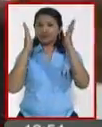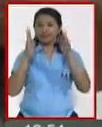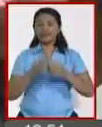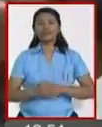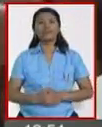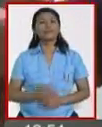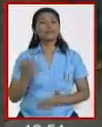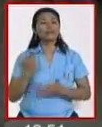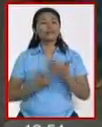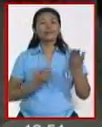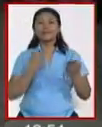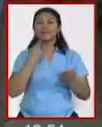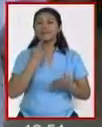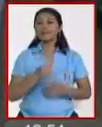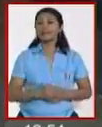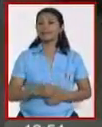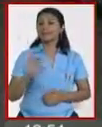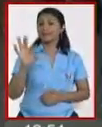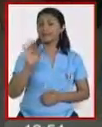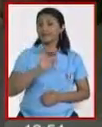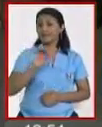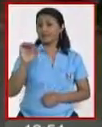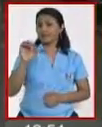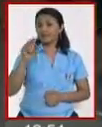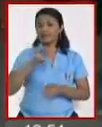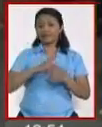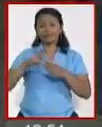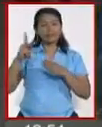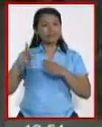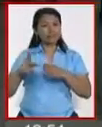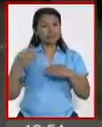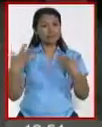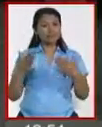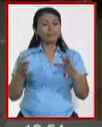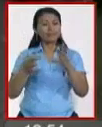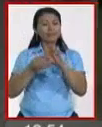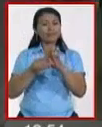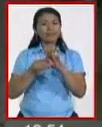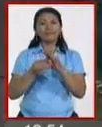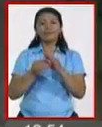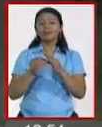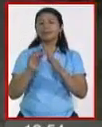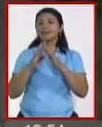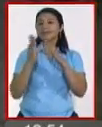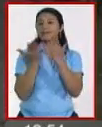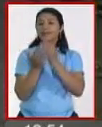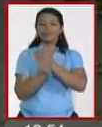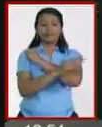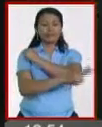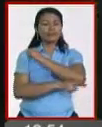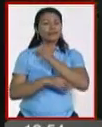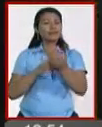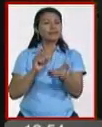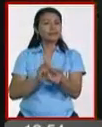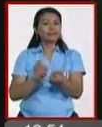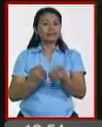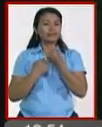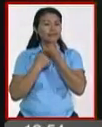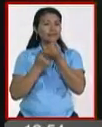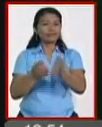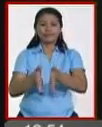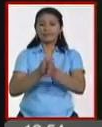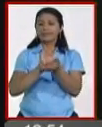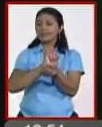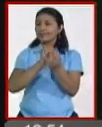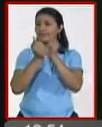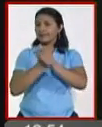no hay atención. ¿Qué les han dicho? Más que emergencia. Un 90% de profesionales están afiliados al Colegio Nacional de Médicos, quienes están a favor del pedido